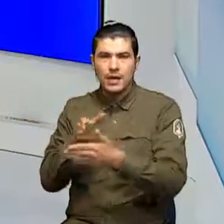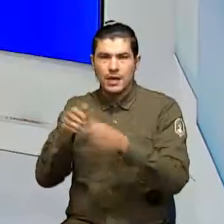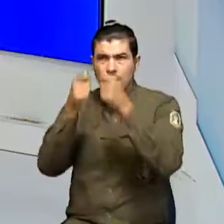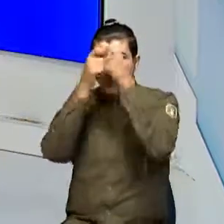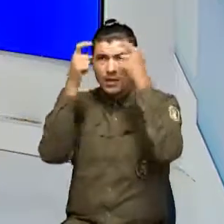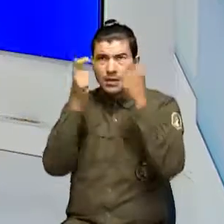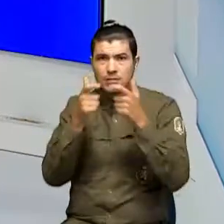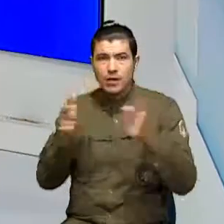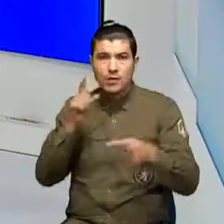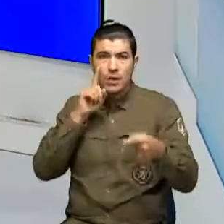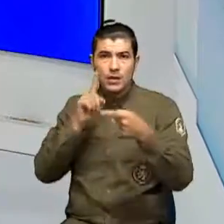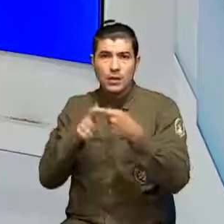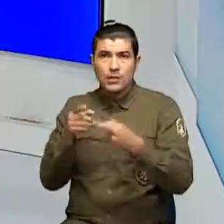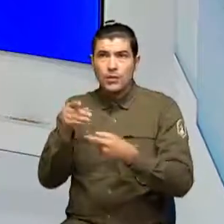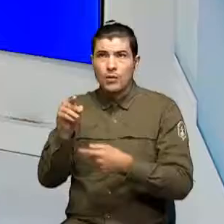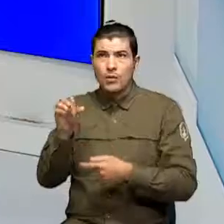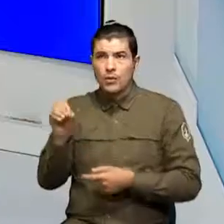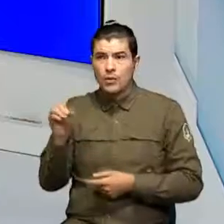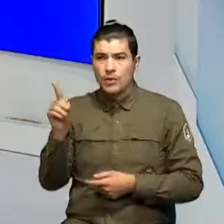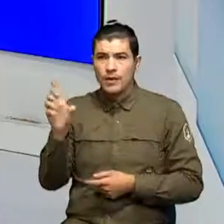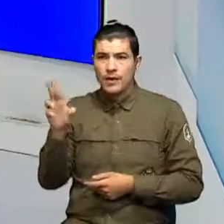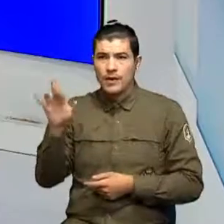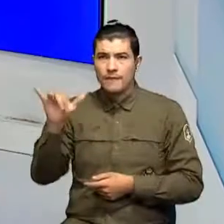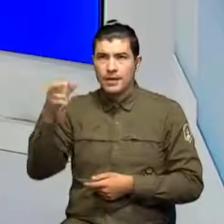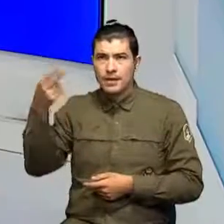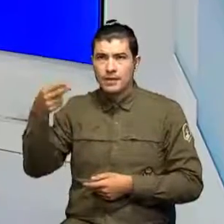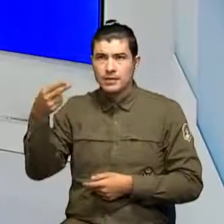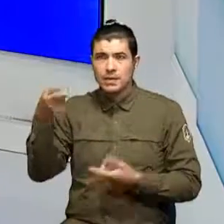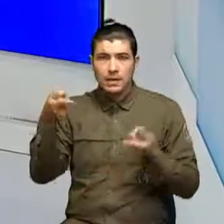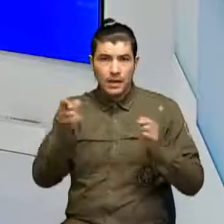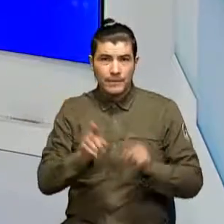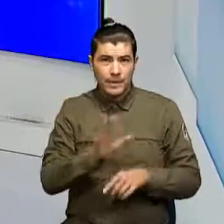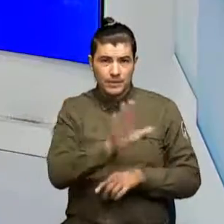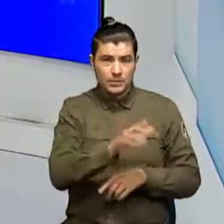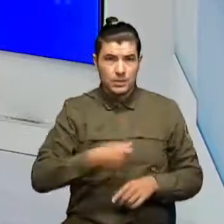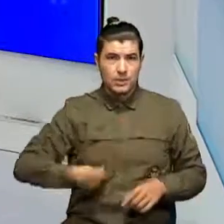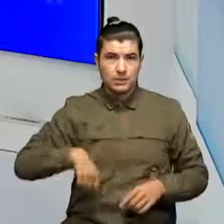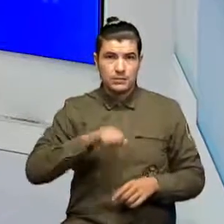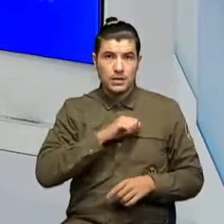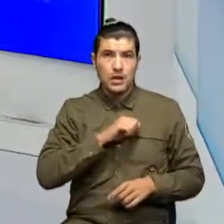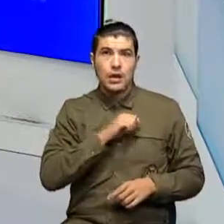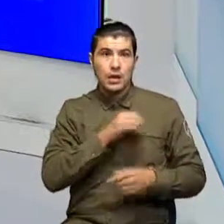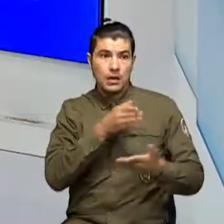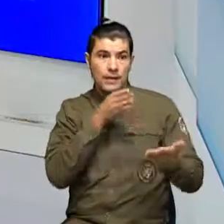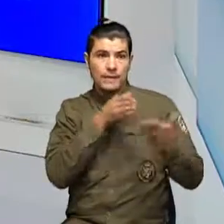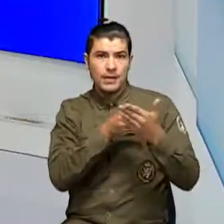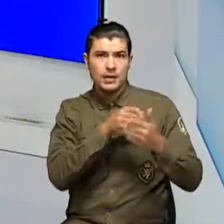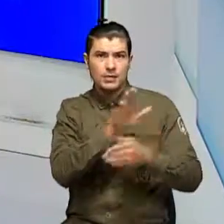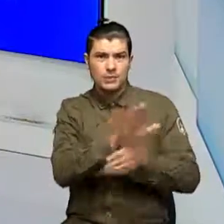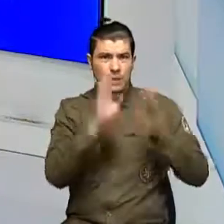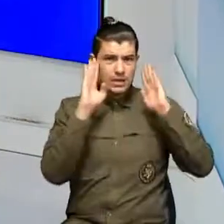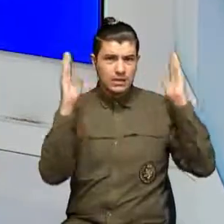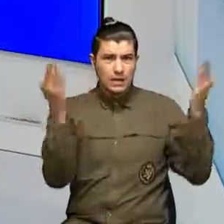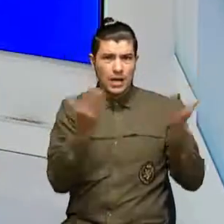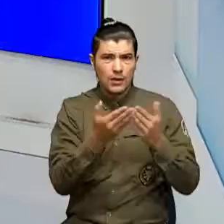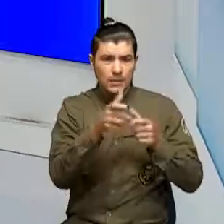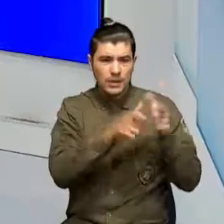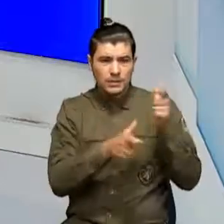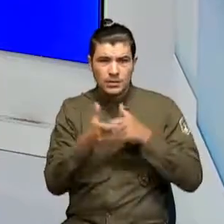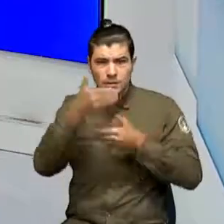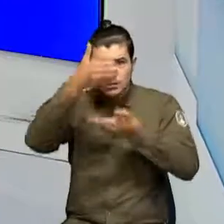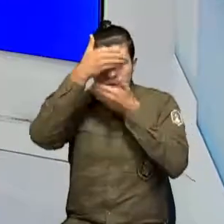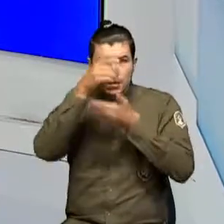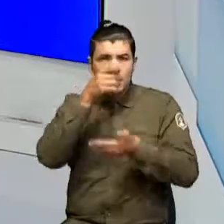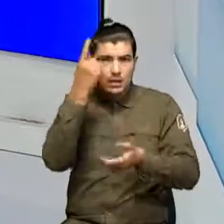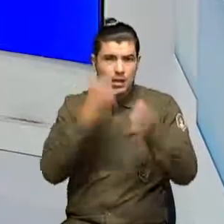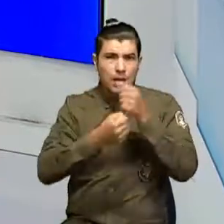que pretende hacer Obredex y también en Barcelona, ataque yihadista al estadio de Barcelona podría haberse dado